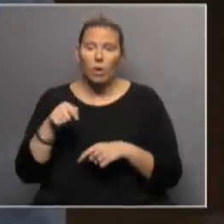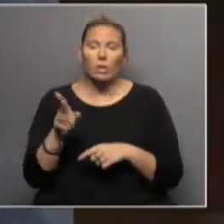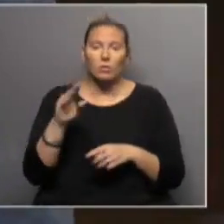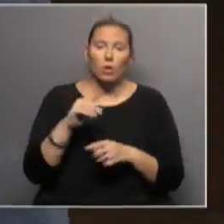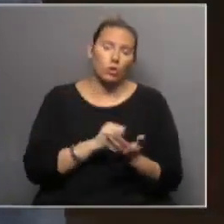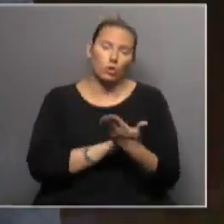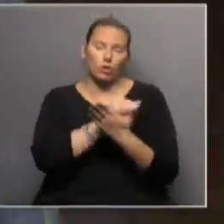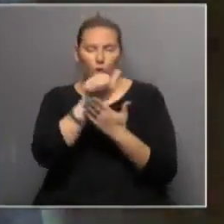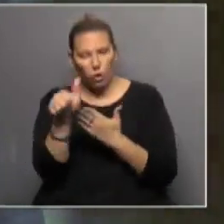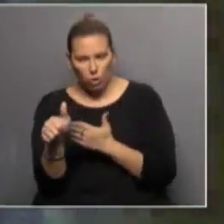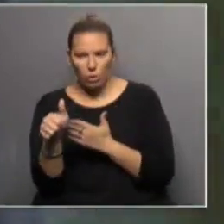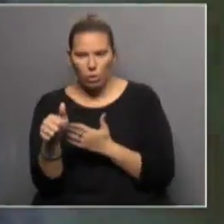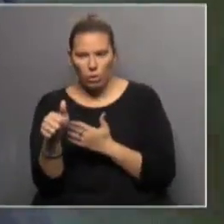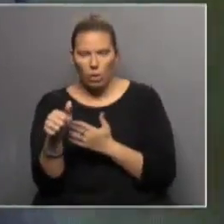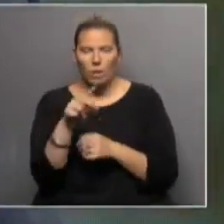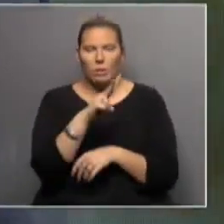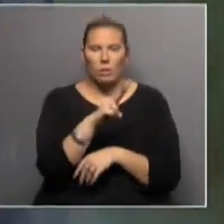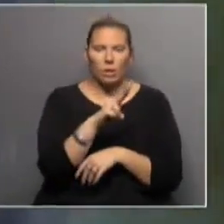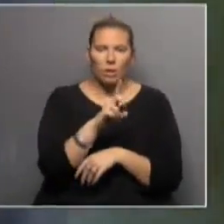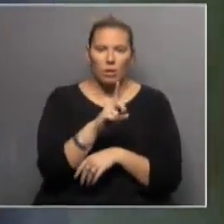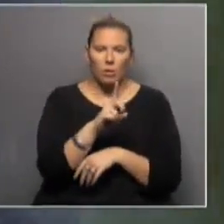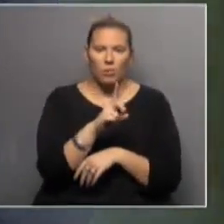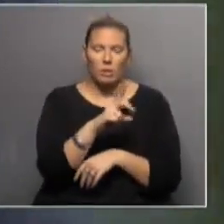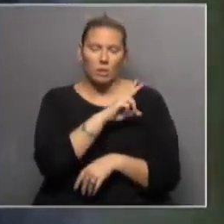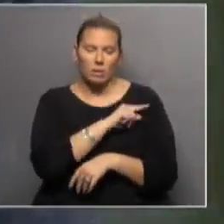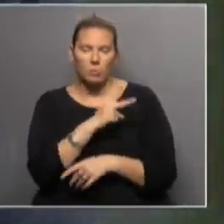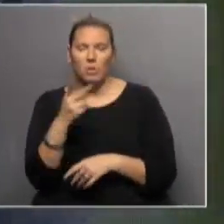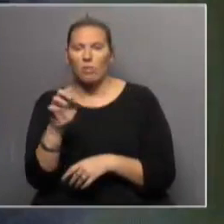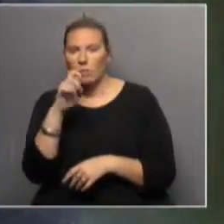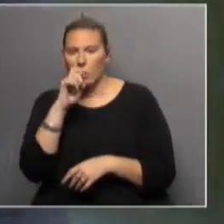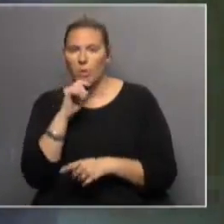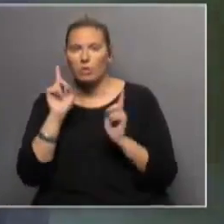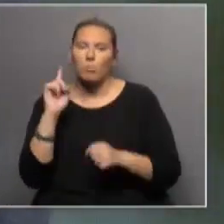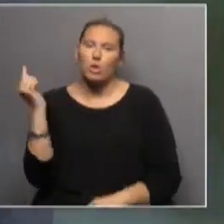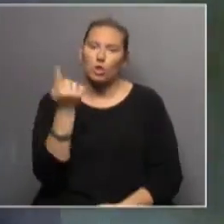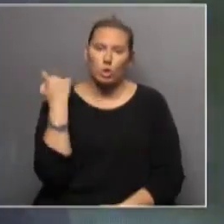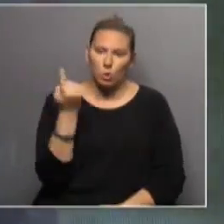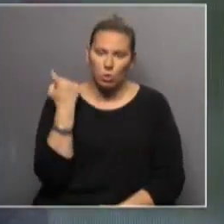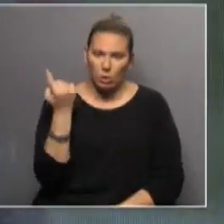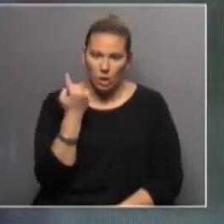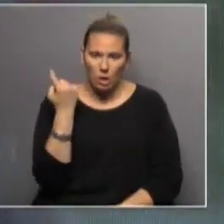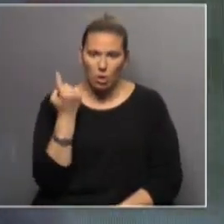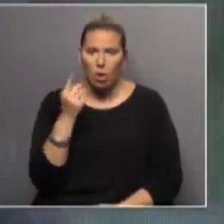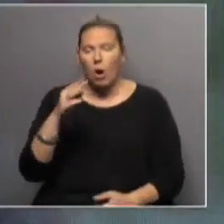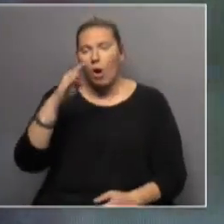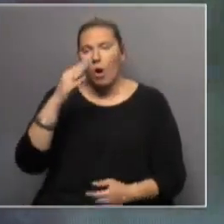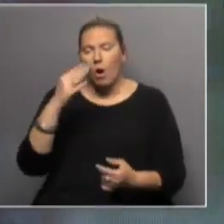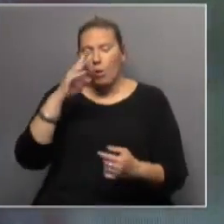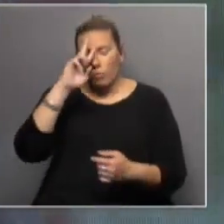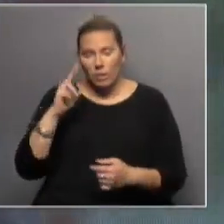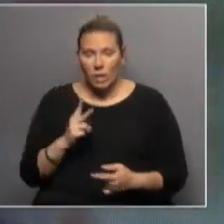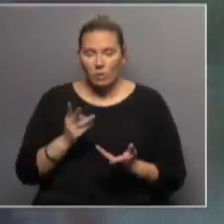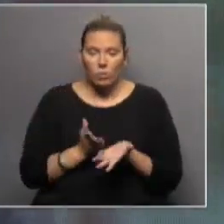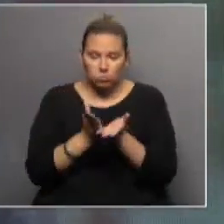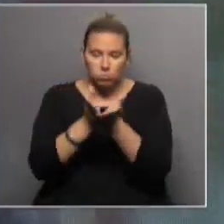el verano, valga la redundancia, y va del 20 de diciembre al 20 de marzo. Y después también tenemos los torneos de verano en la tradicional Playa Pocito, que va a ser